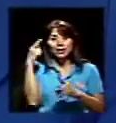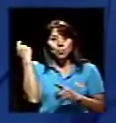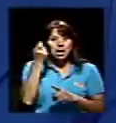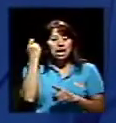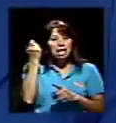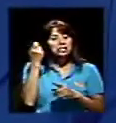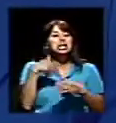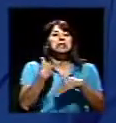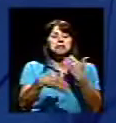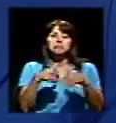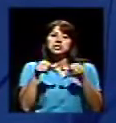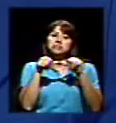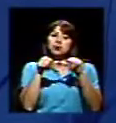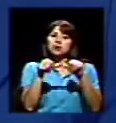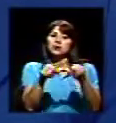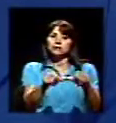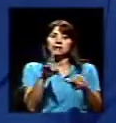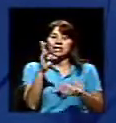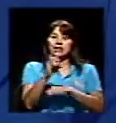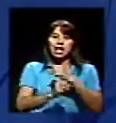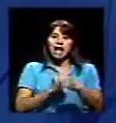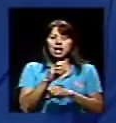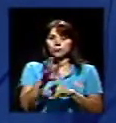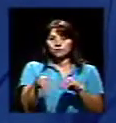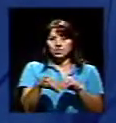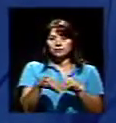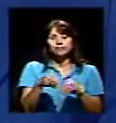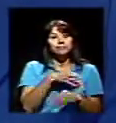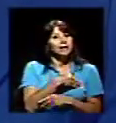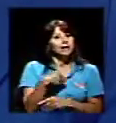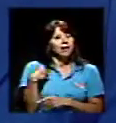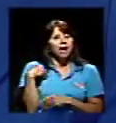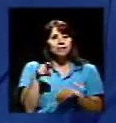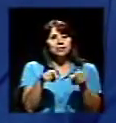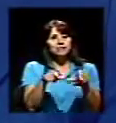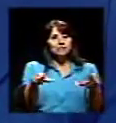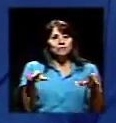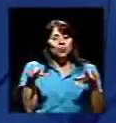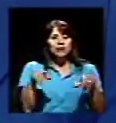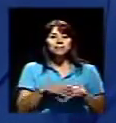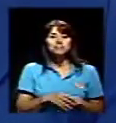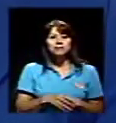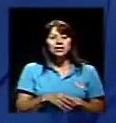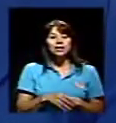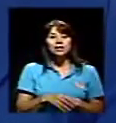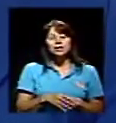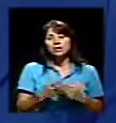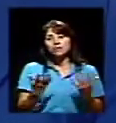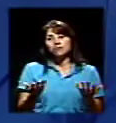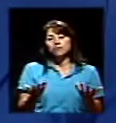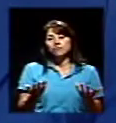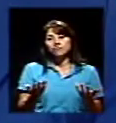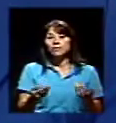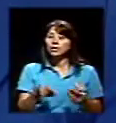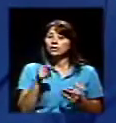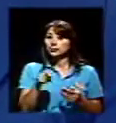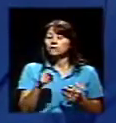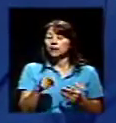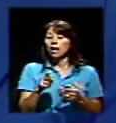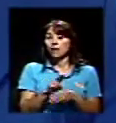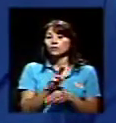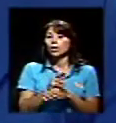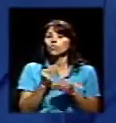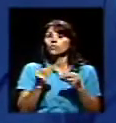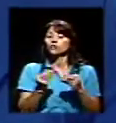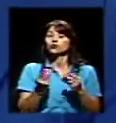Guanacaste. Me encanta esa zona. Y se ha hecho una gran inversión para